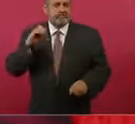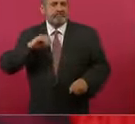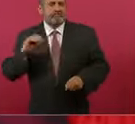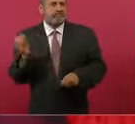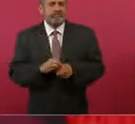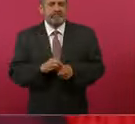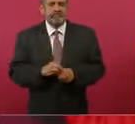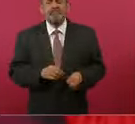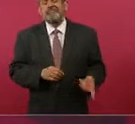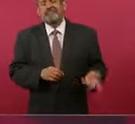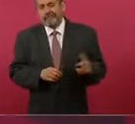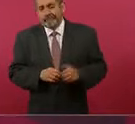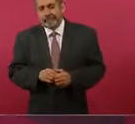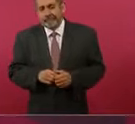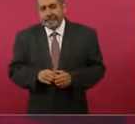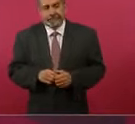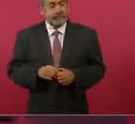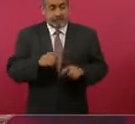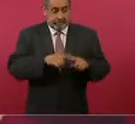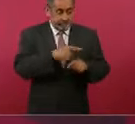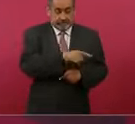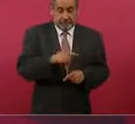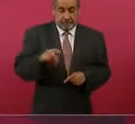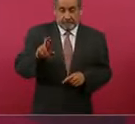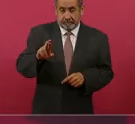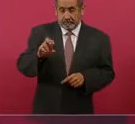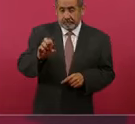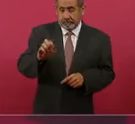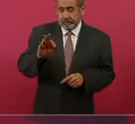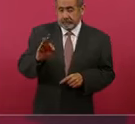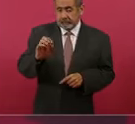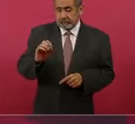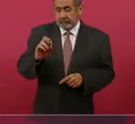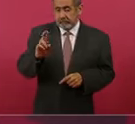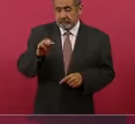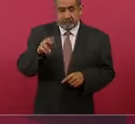dijo? A ver, el Reforma.